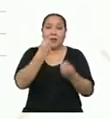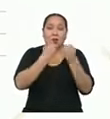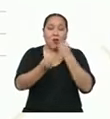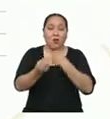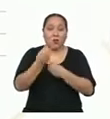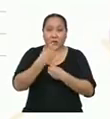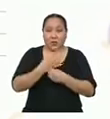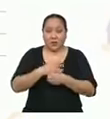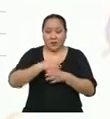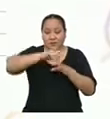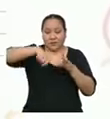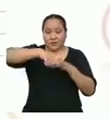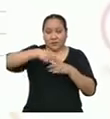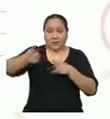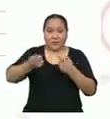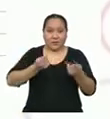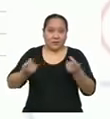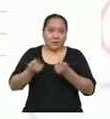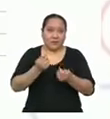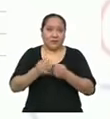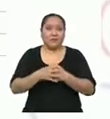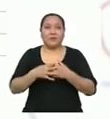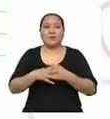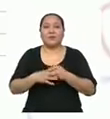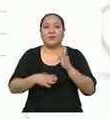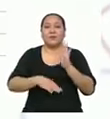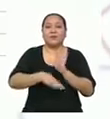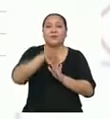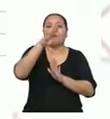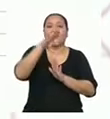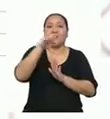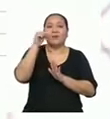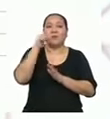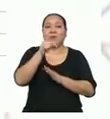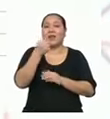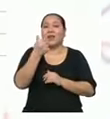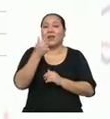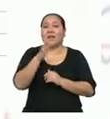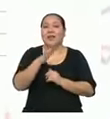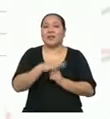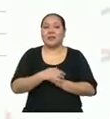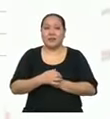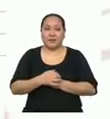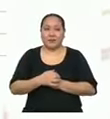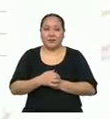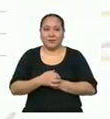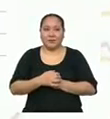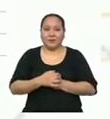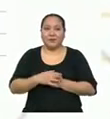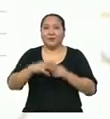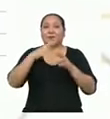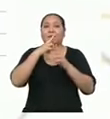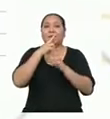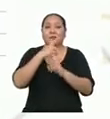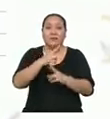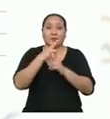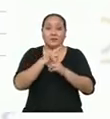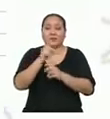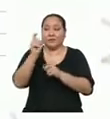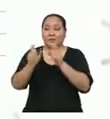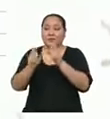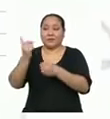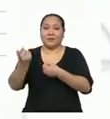Empresarial. Se solicita un puntaje superior a 15. El gráfico de barras presenta los resultados de los postulantes